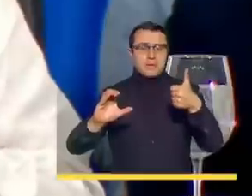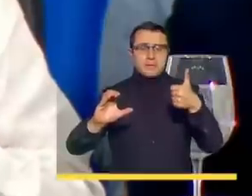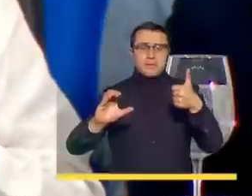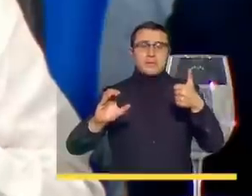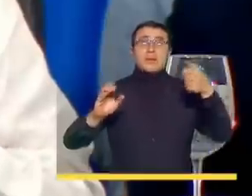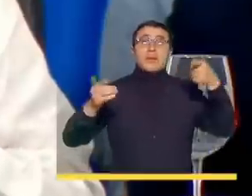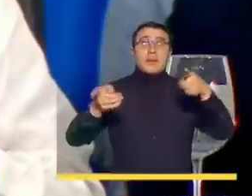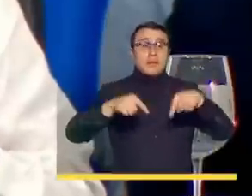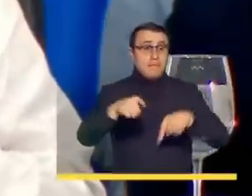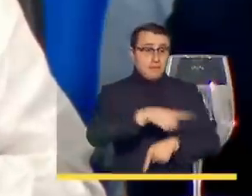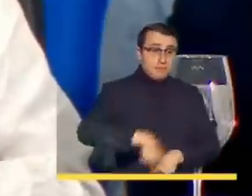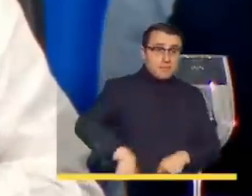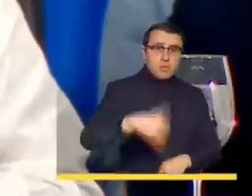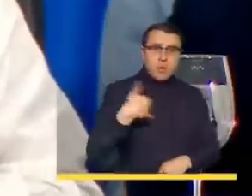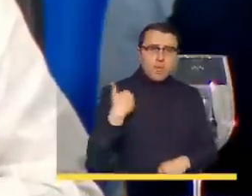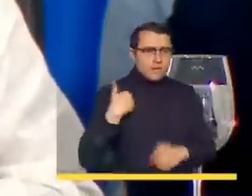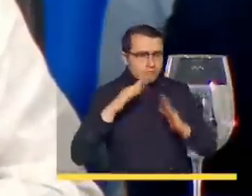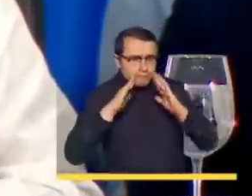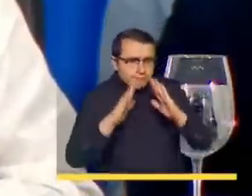atender a los jóvenes,